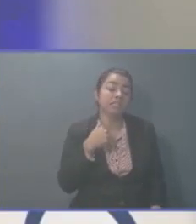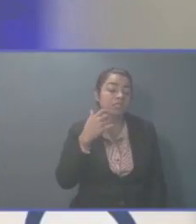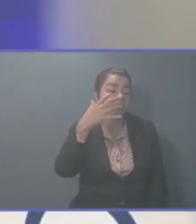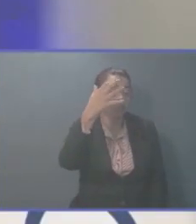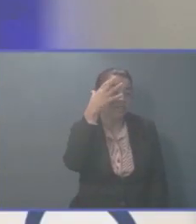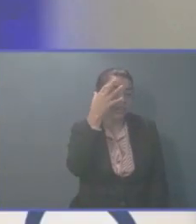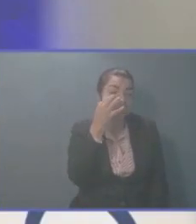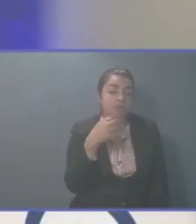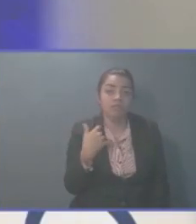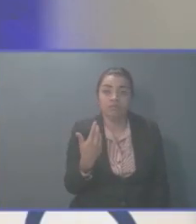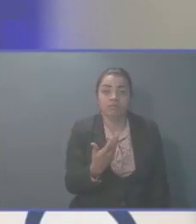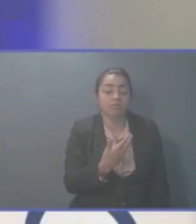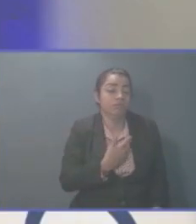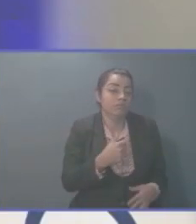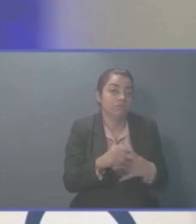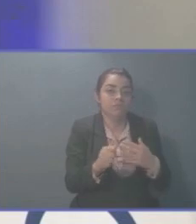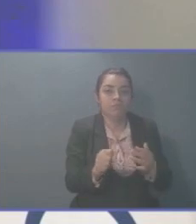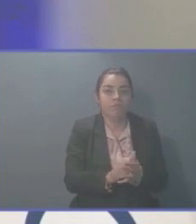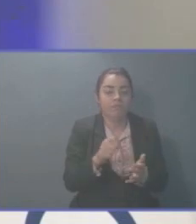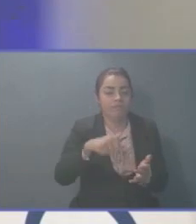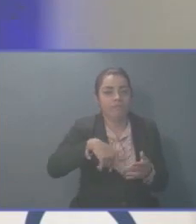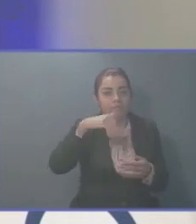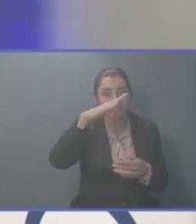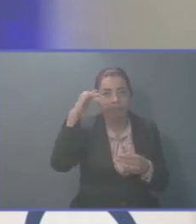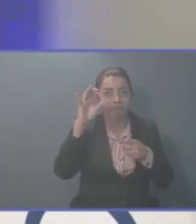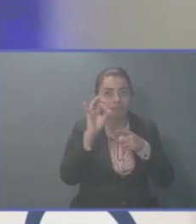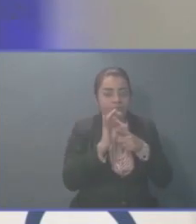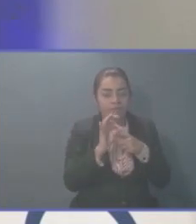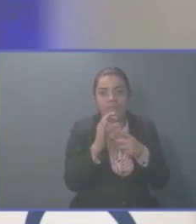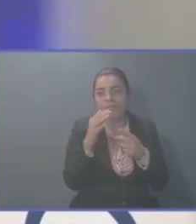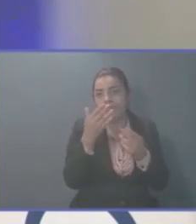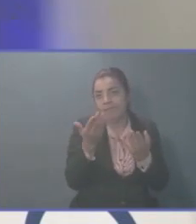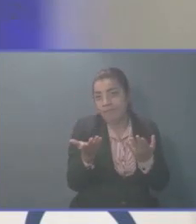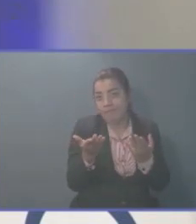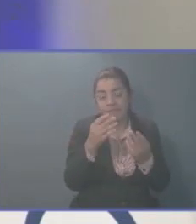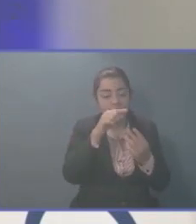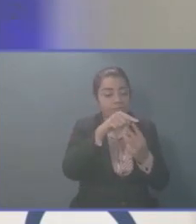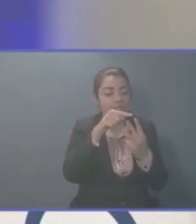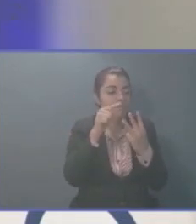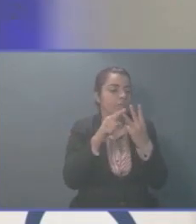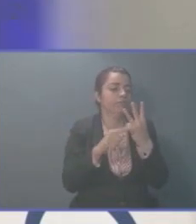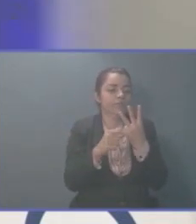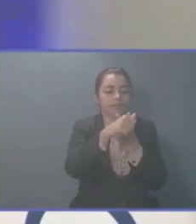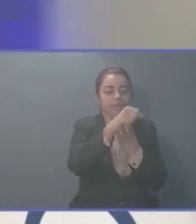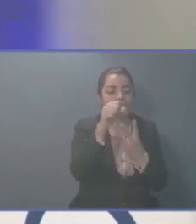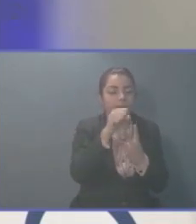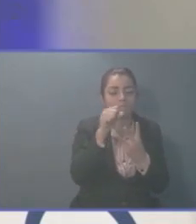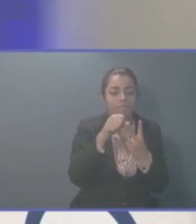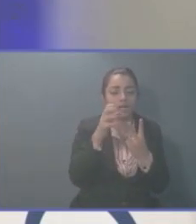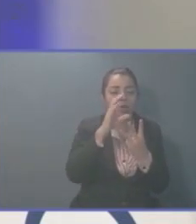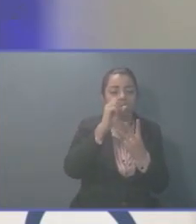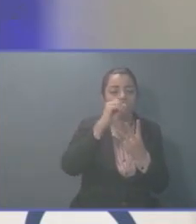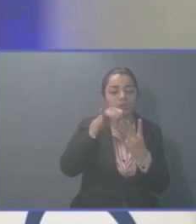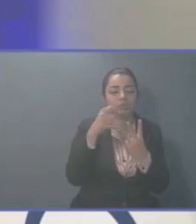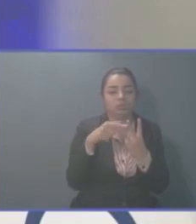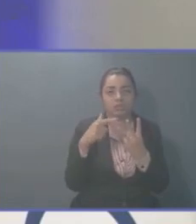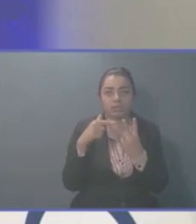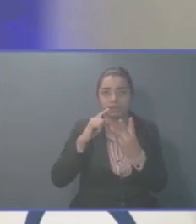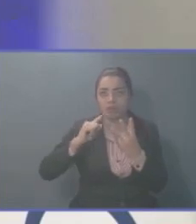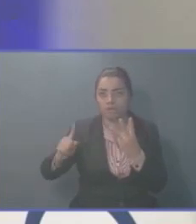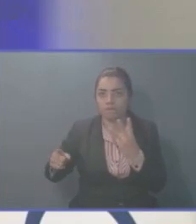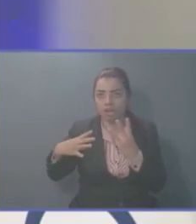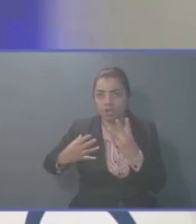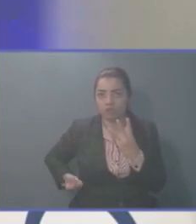órganos de Estado que funcionan en el país, que son 3, el legislativo, el ejecutivo y el judicial, también